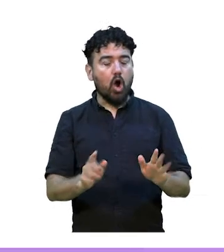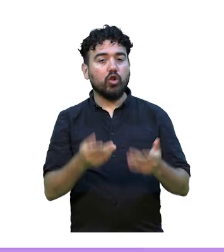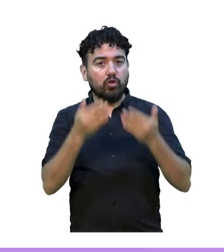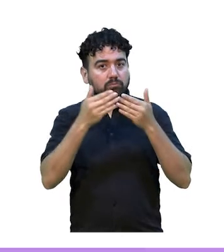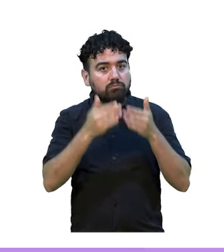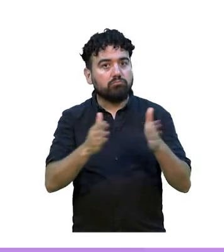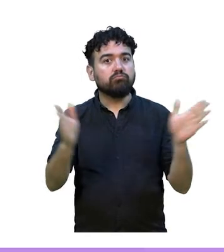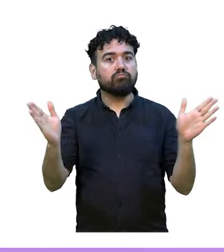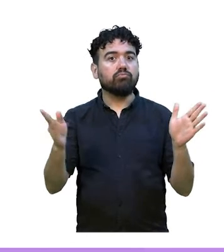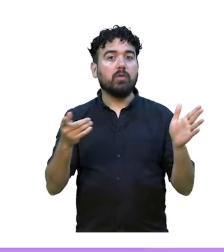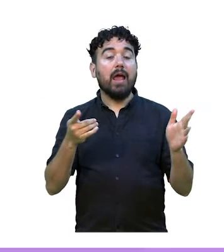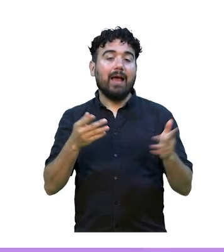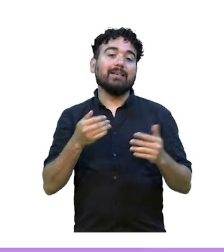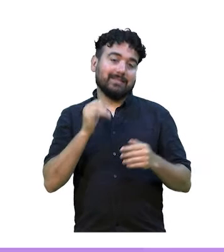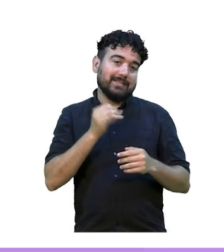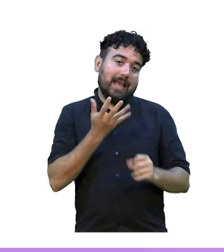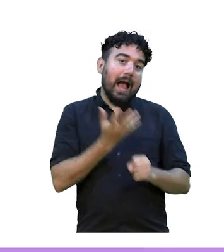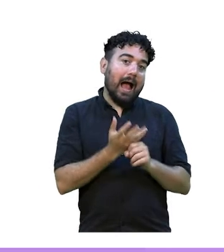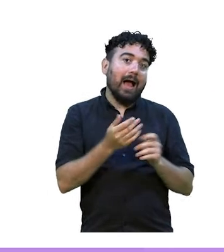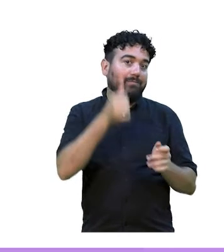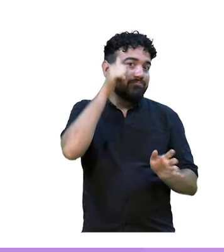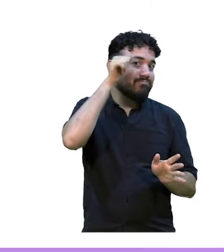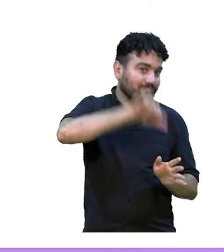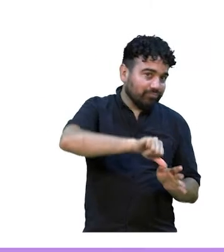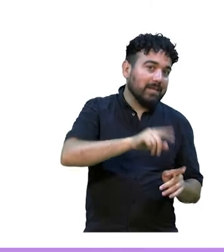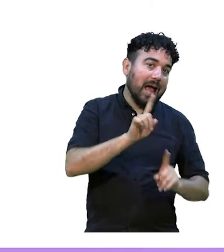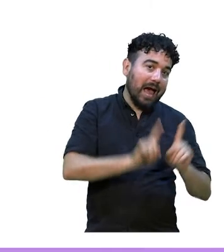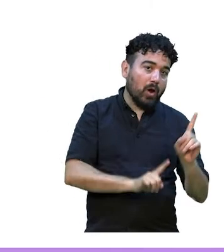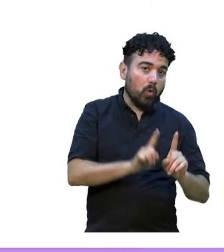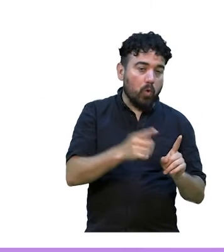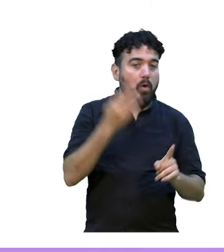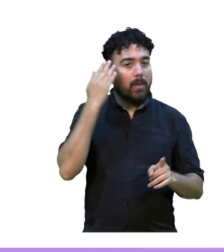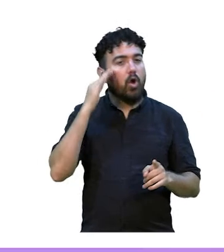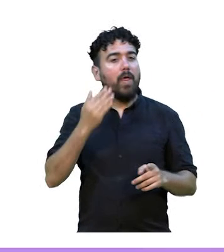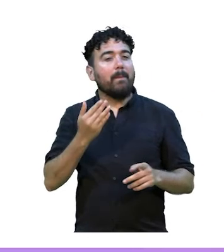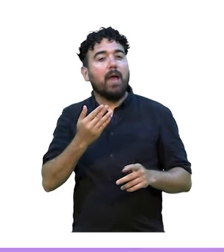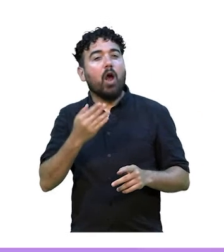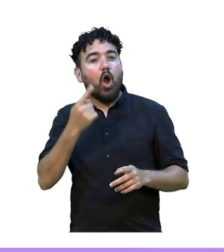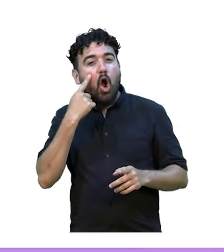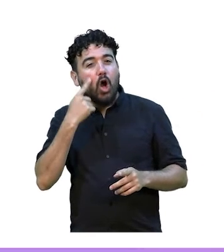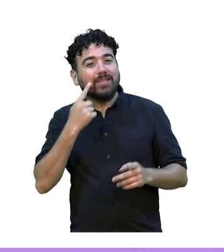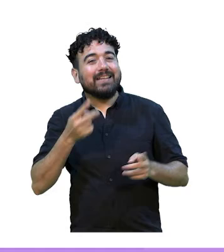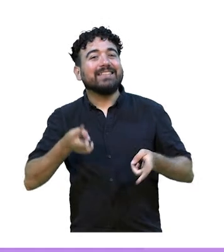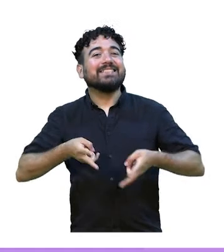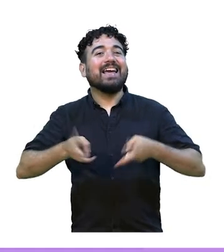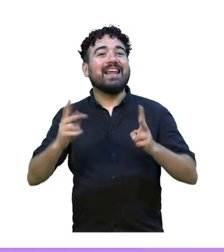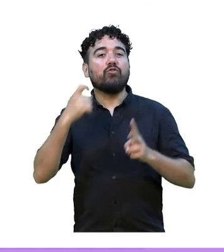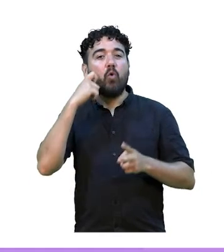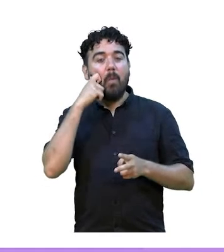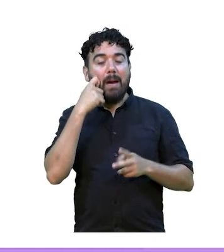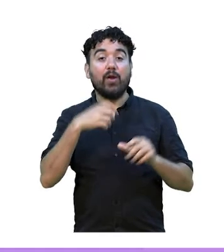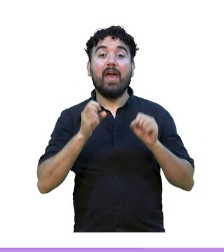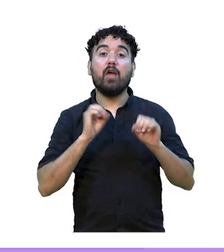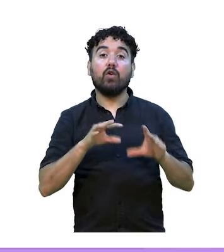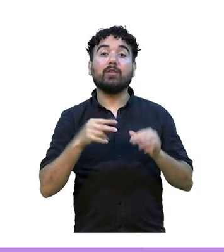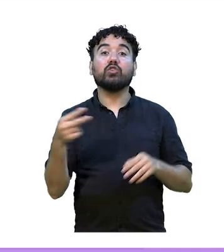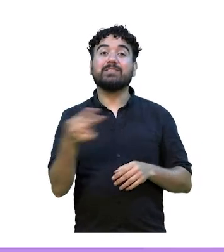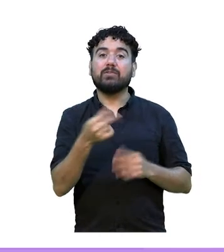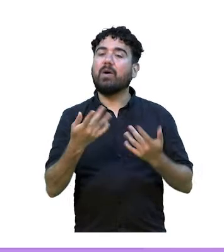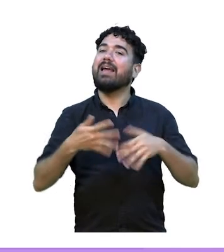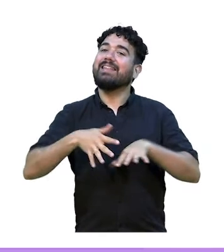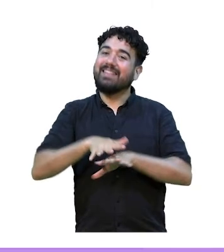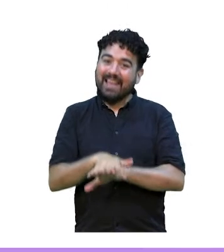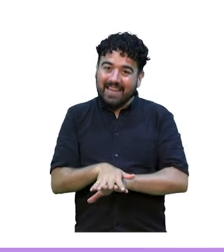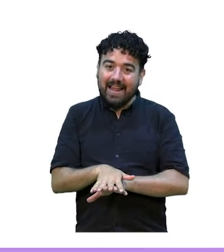que lo punitivo. Abrimos esta perspectiva de lo punitivo y queremos que se hable de derechos humanos. La